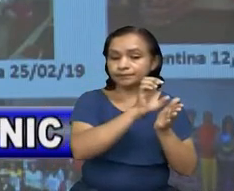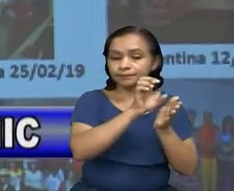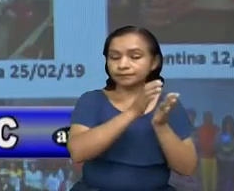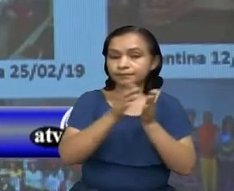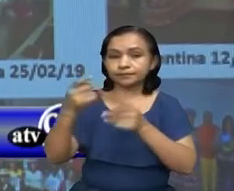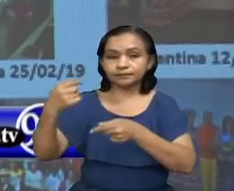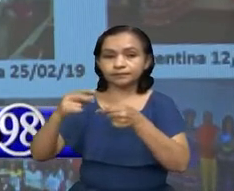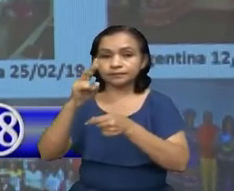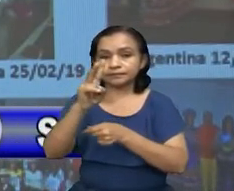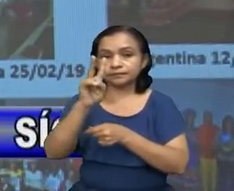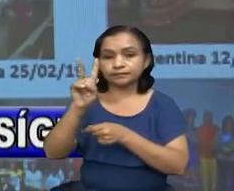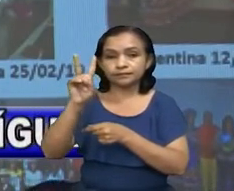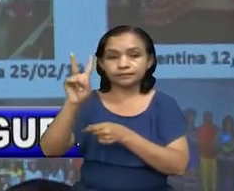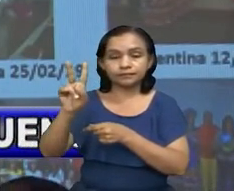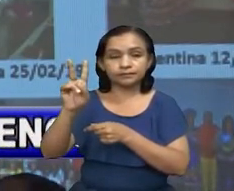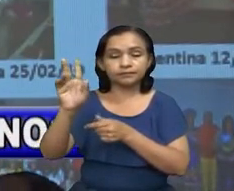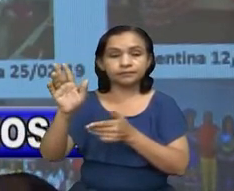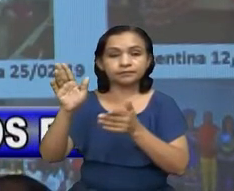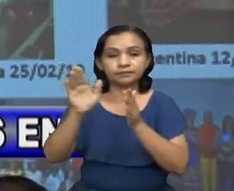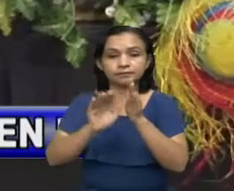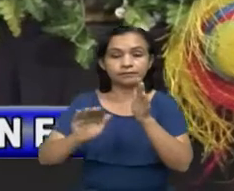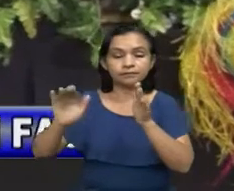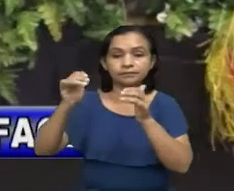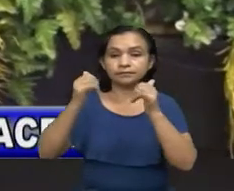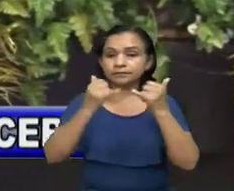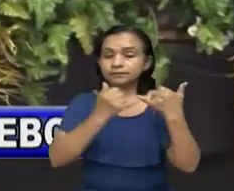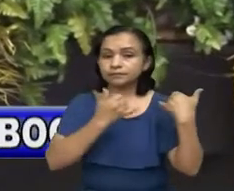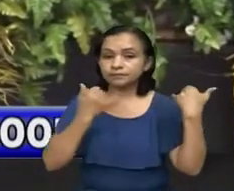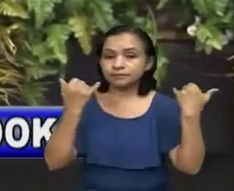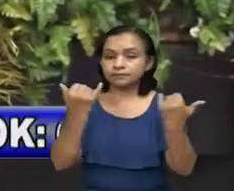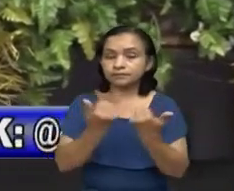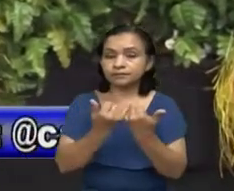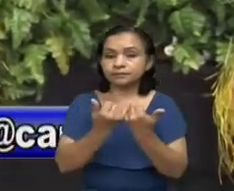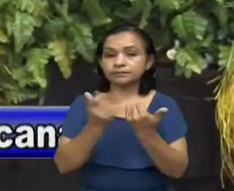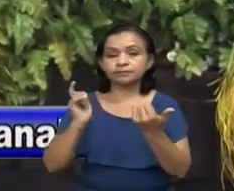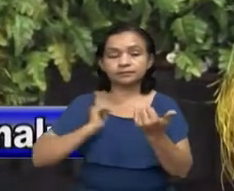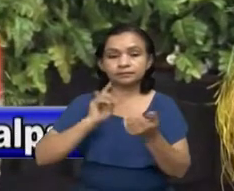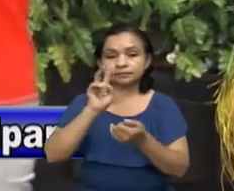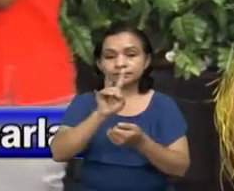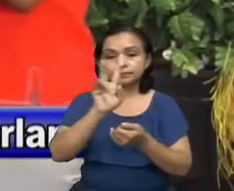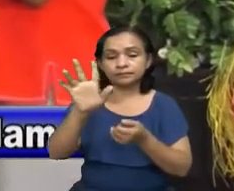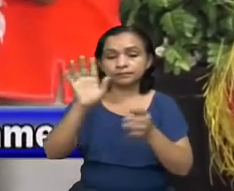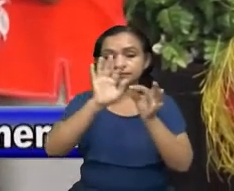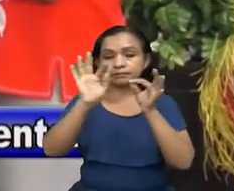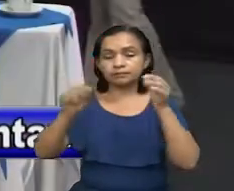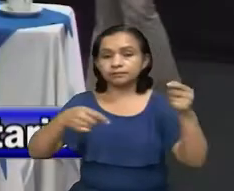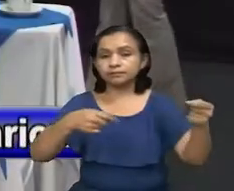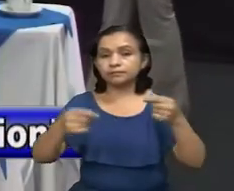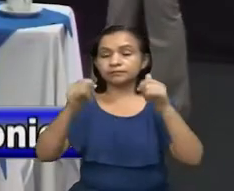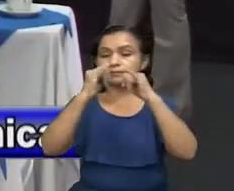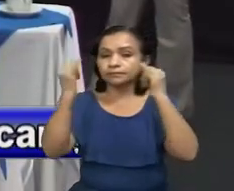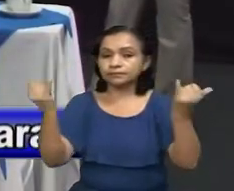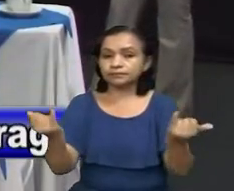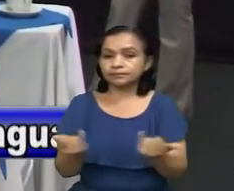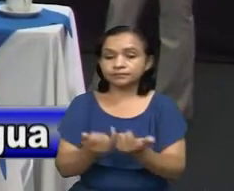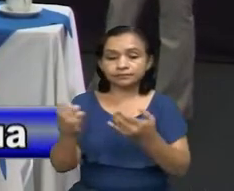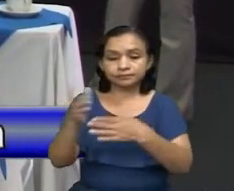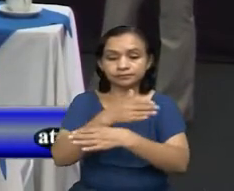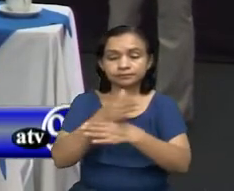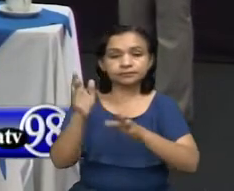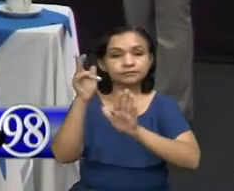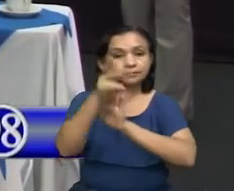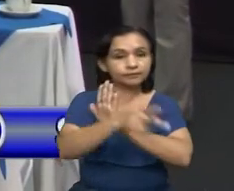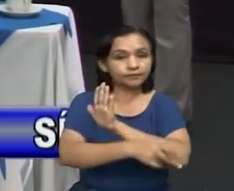realizado 222 acciones de promoción internacional, entre ellas 25 ferias internacionales realizadas en distintos